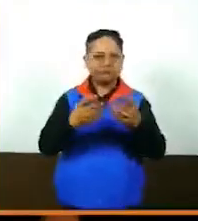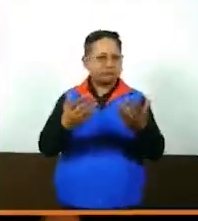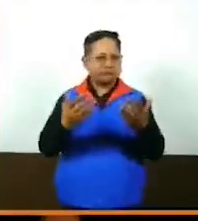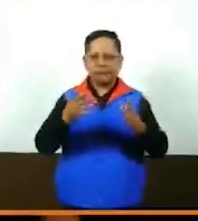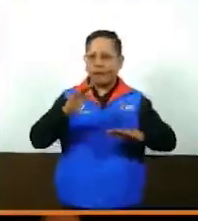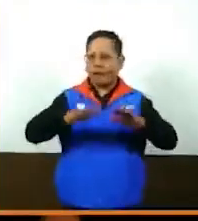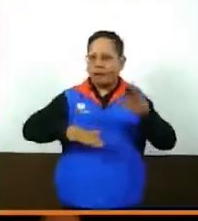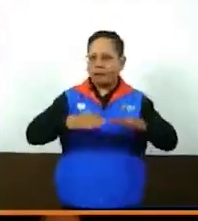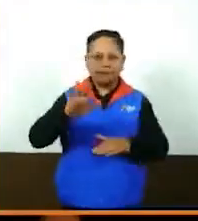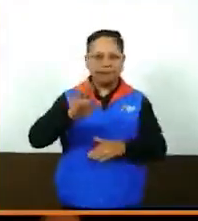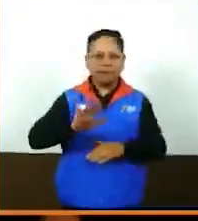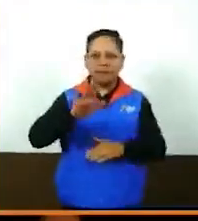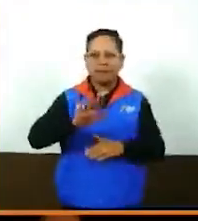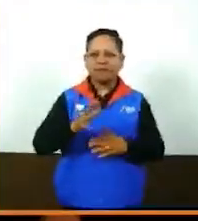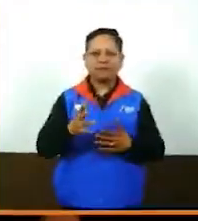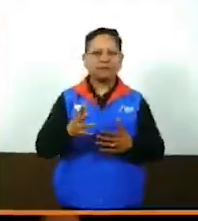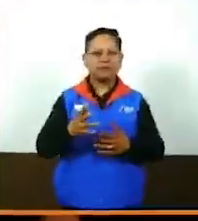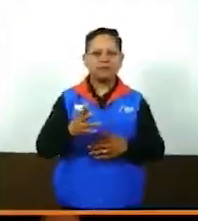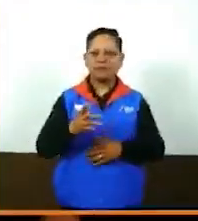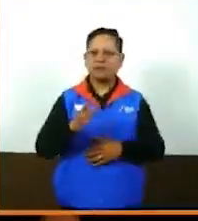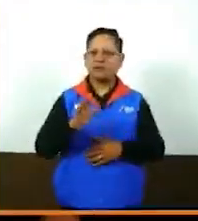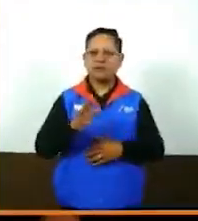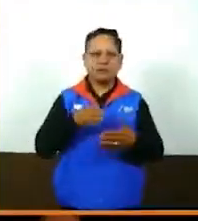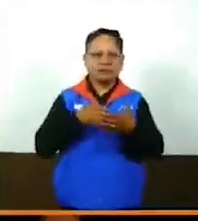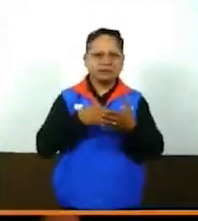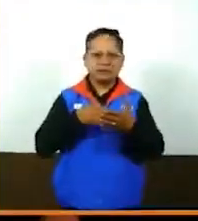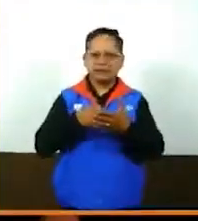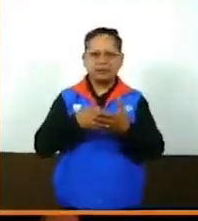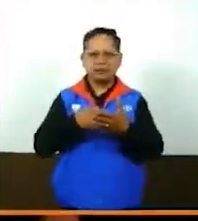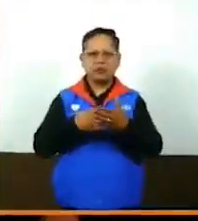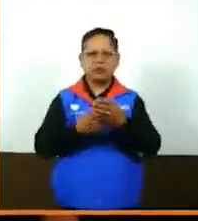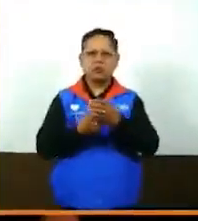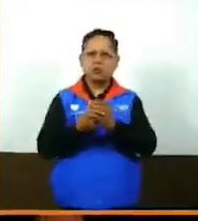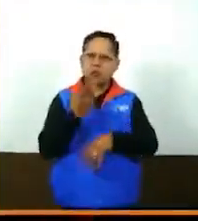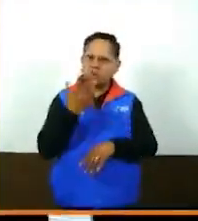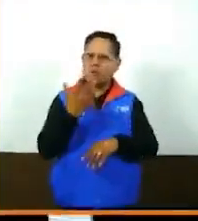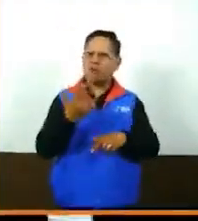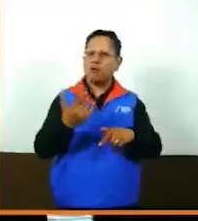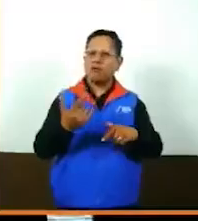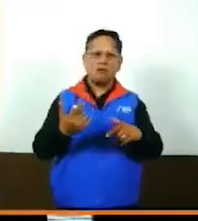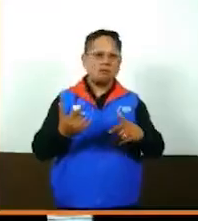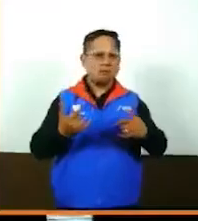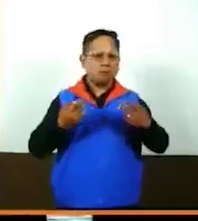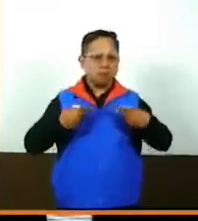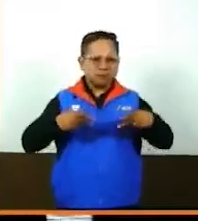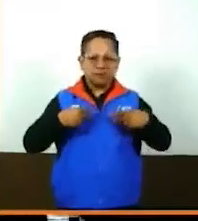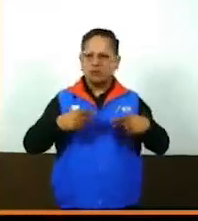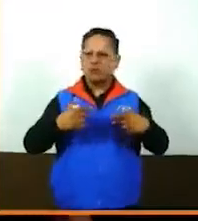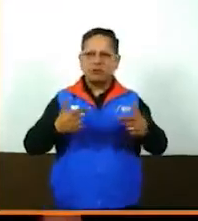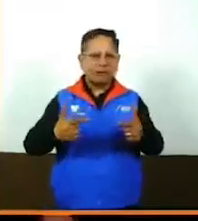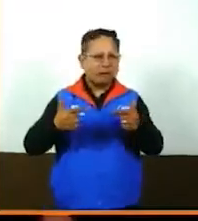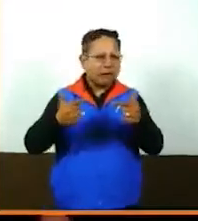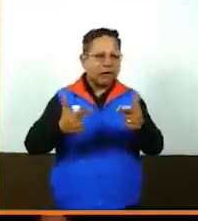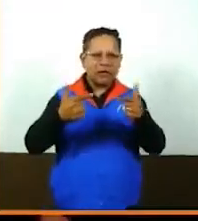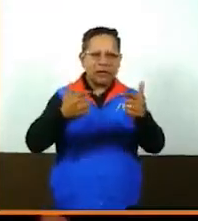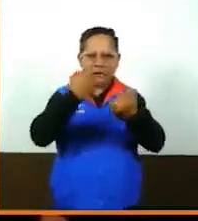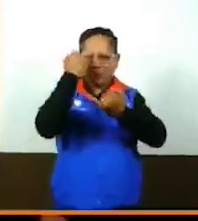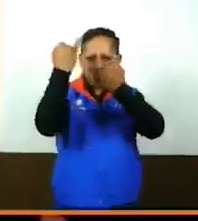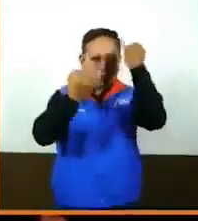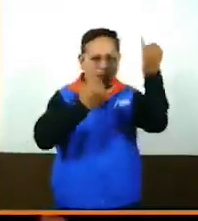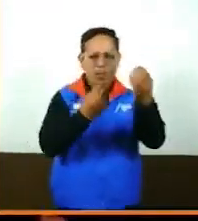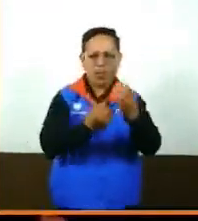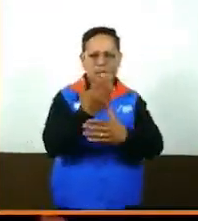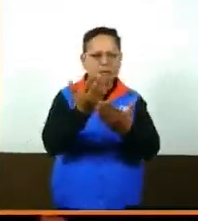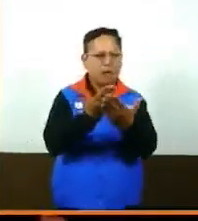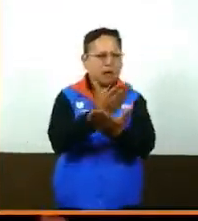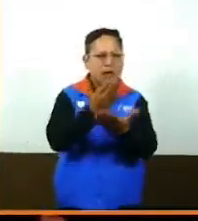salir a veces de la caja y tenemos que escuchar esas generaciones, esos, ese contrapeso que hay entre las generaciones y